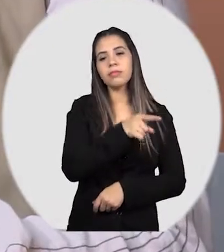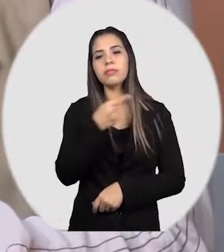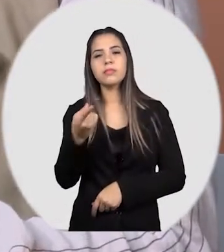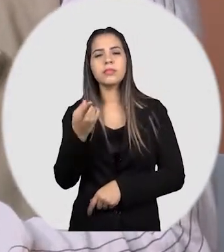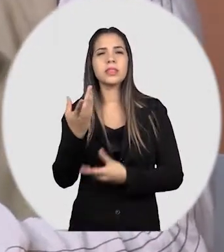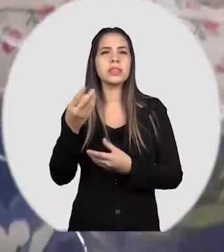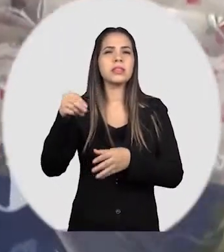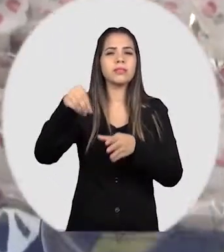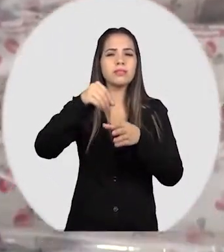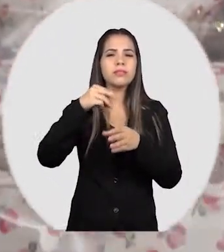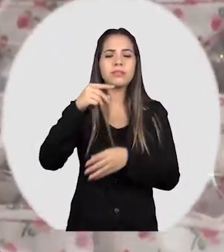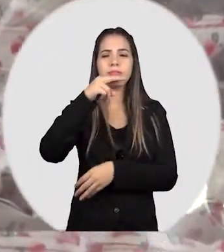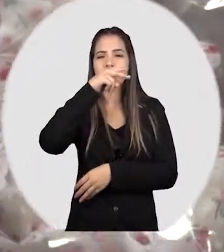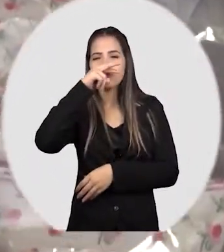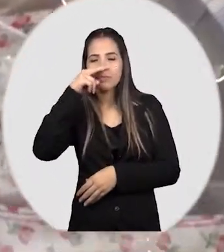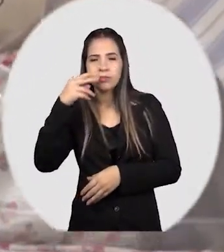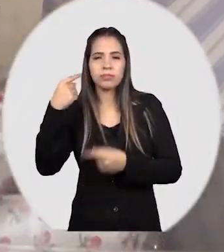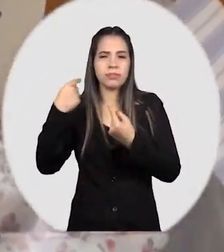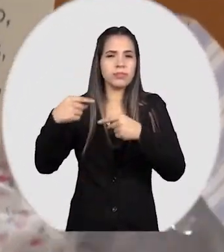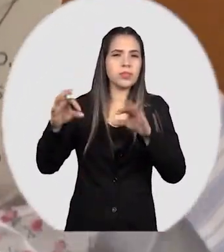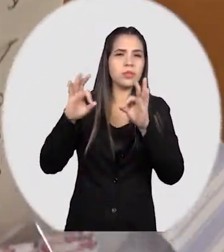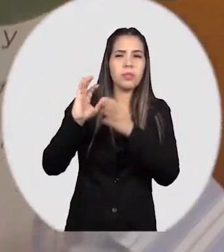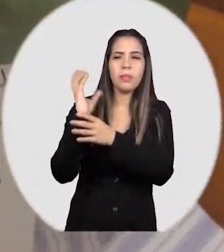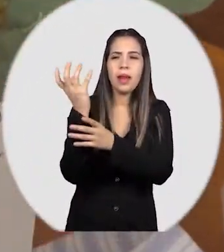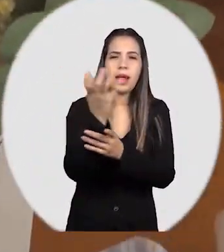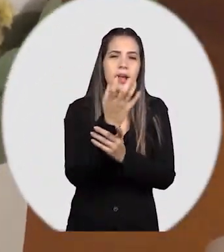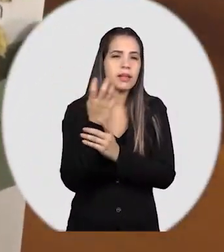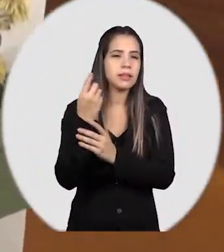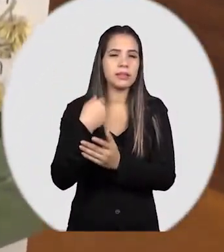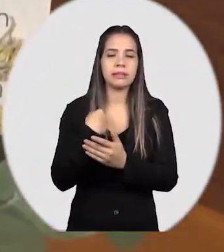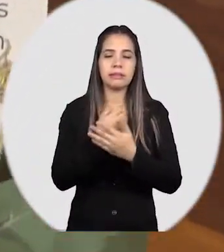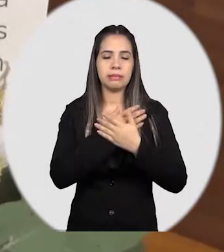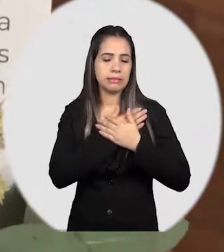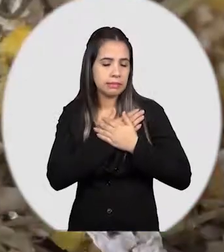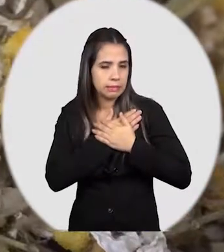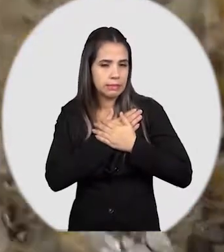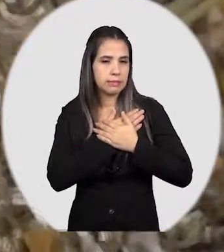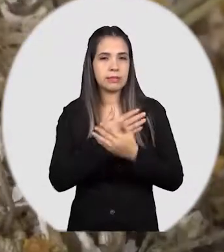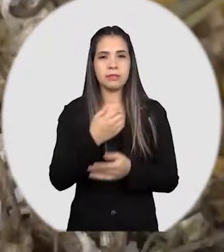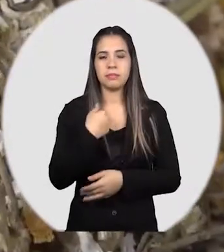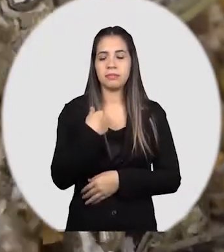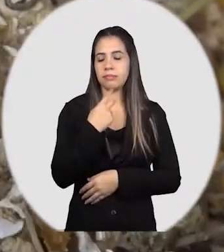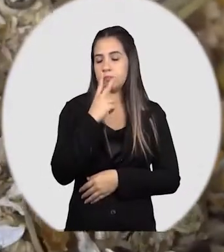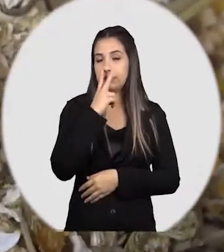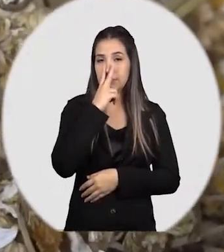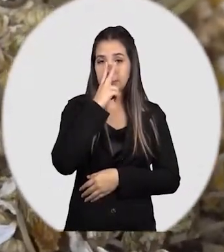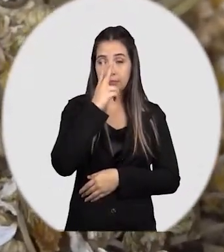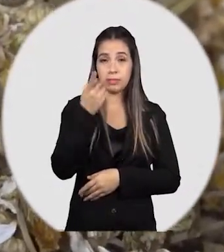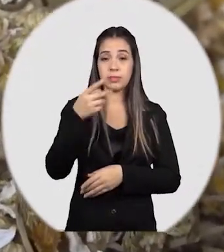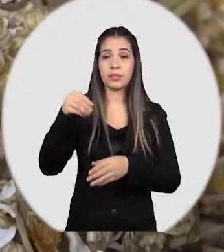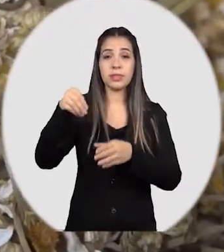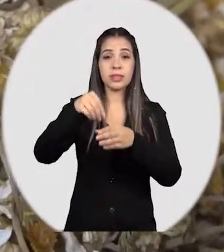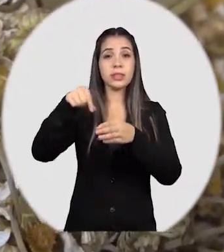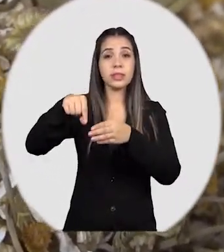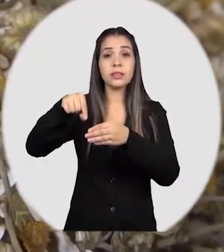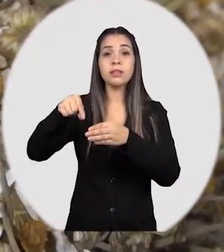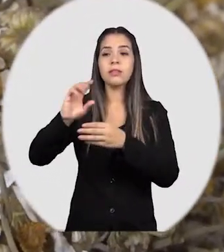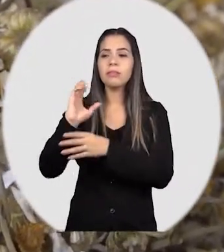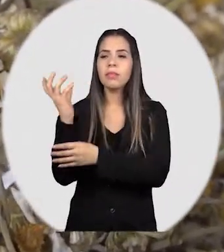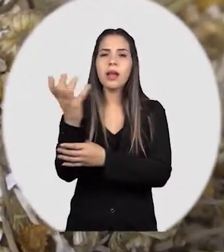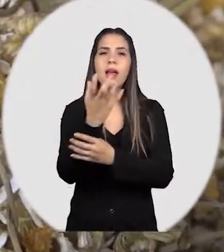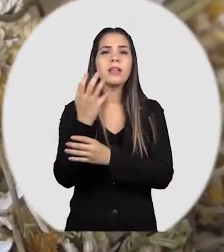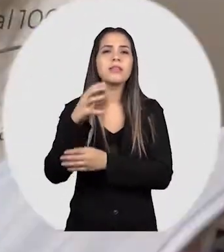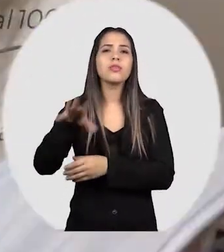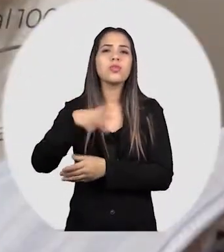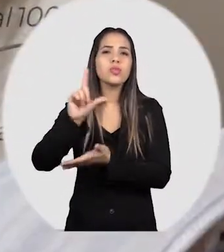que toda mi vida realmente me apasionó, que me gusta muchísimo. Nosotros las hierbas producimos en casa.